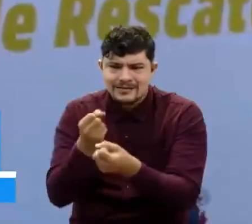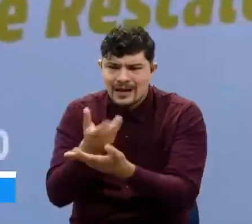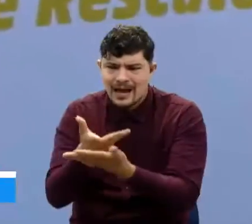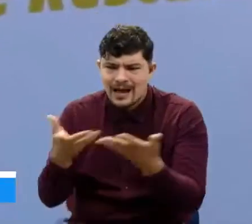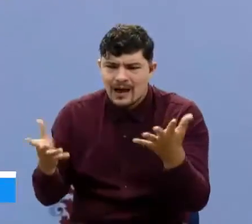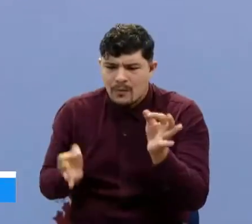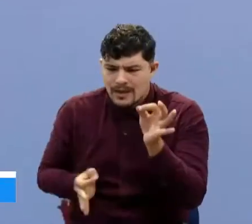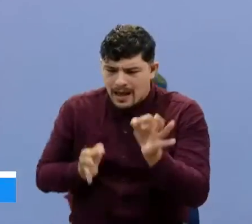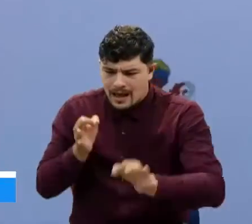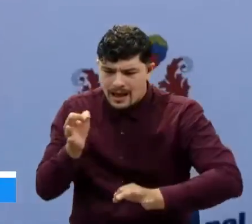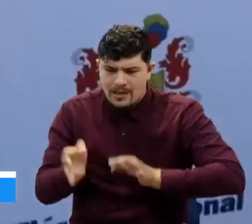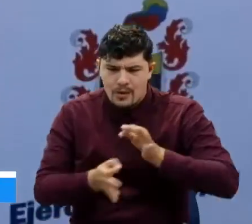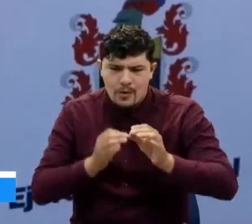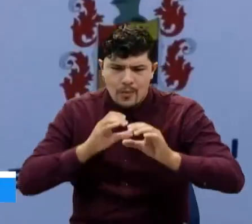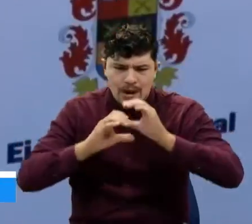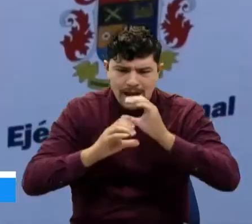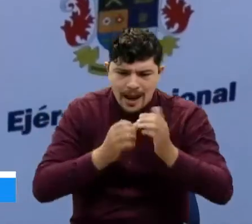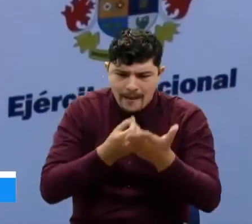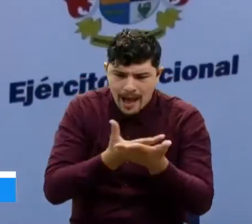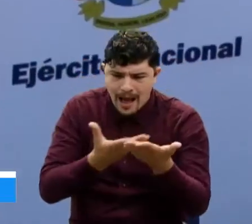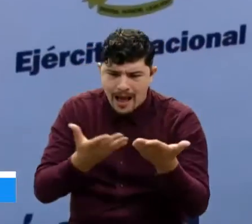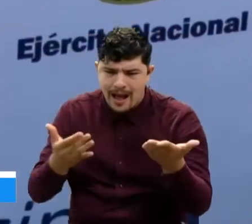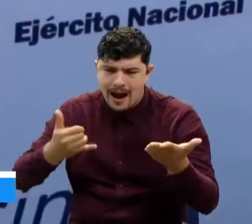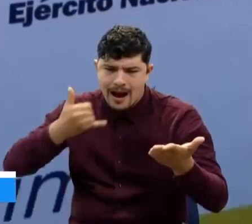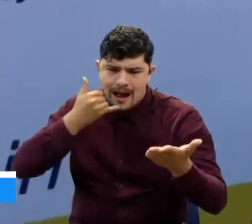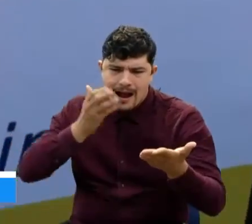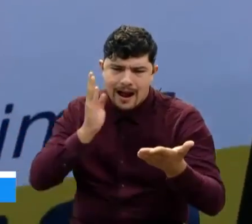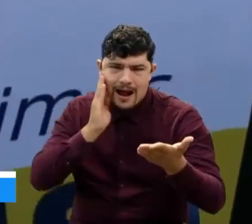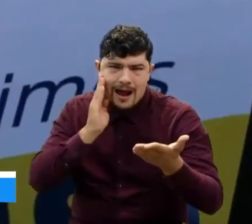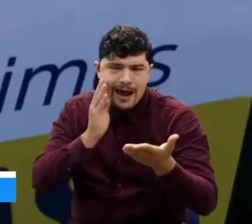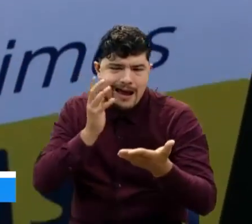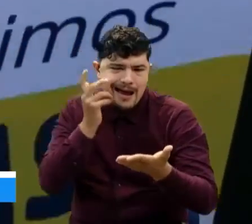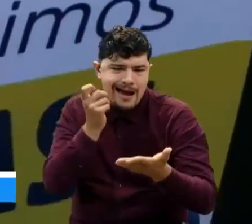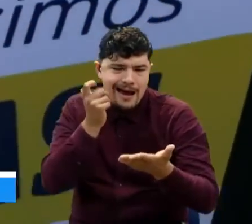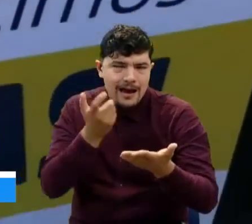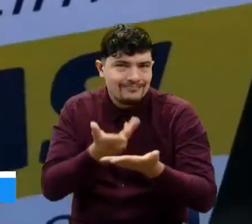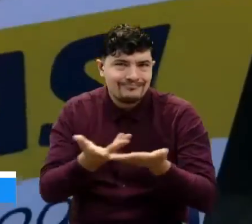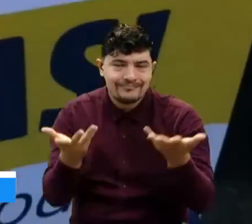comunicación y primeros auxilios. La Dirección de Gestión del Riesgo de Santander recibió un vehículo.